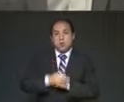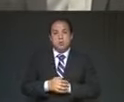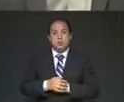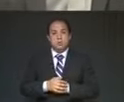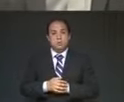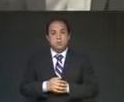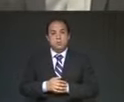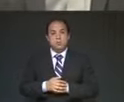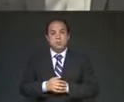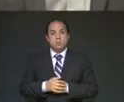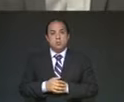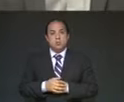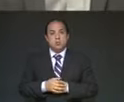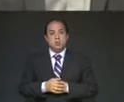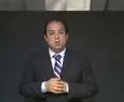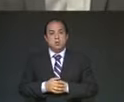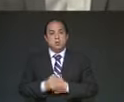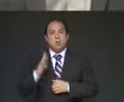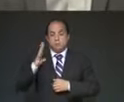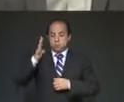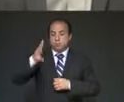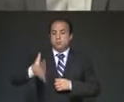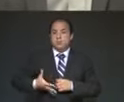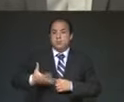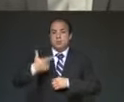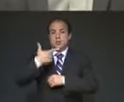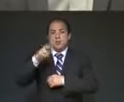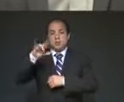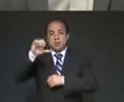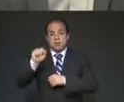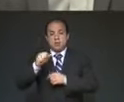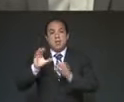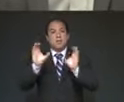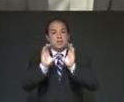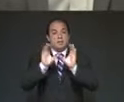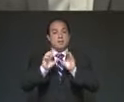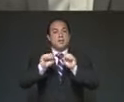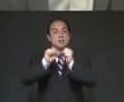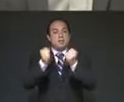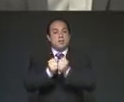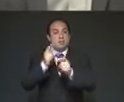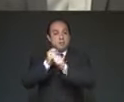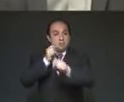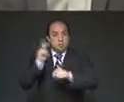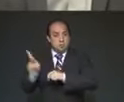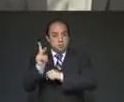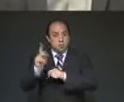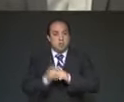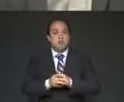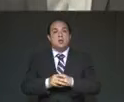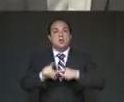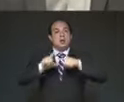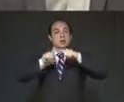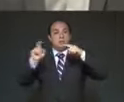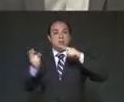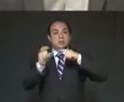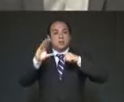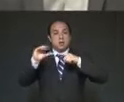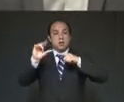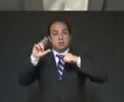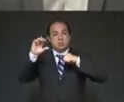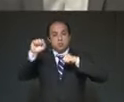honor, Guinness World Records certifica al sistema de transporte público Cablebus de México